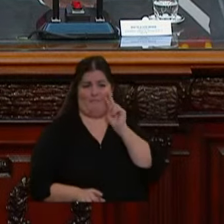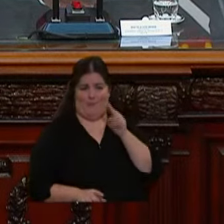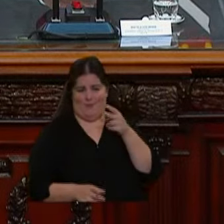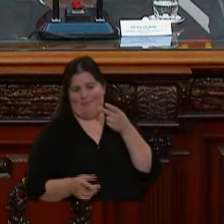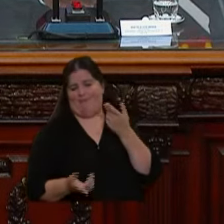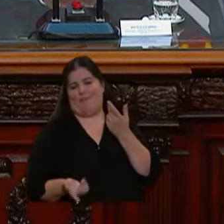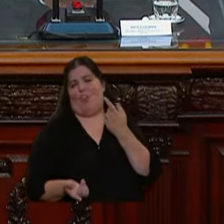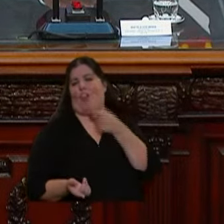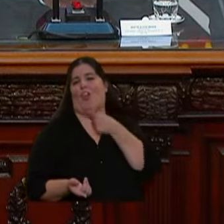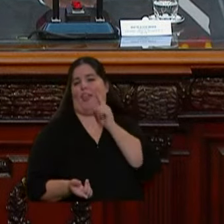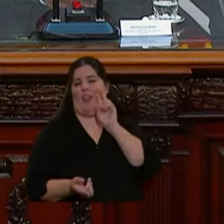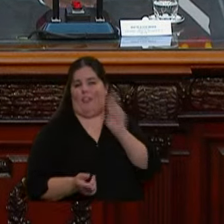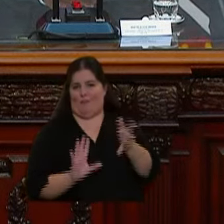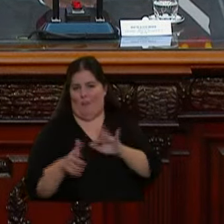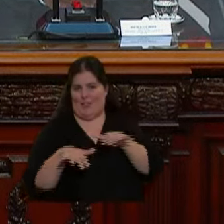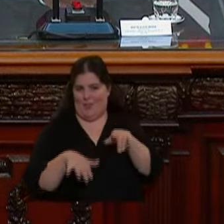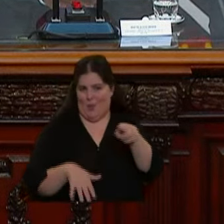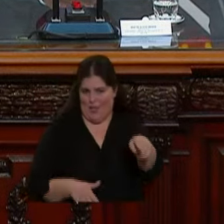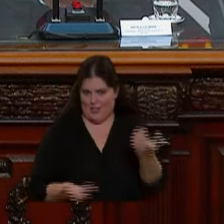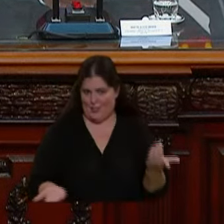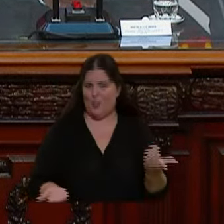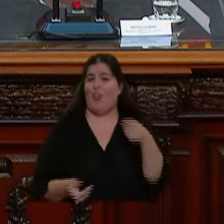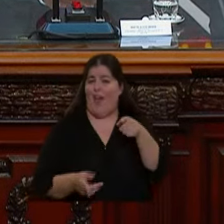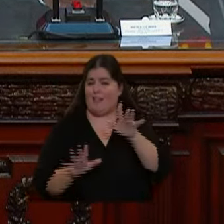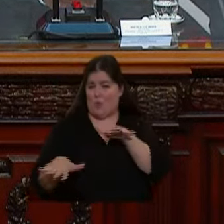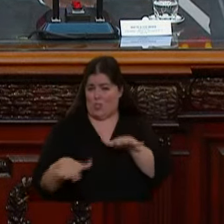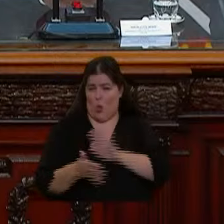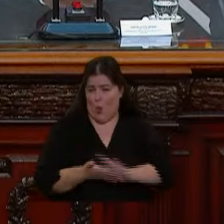verán. Nada de todo esto es nuevo.